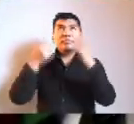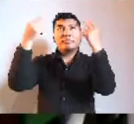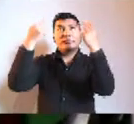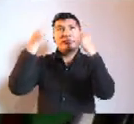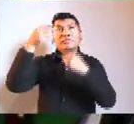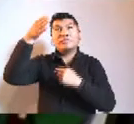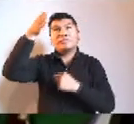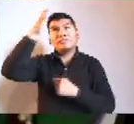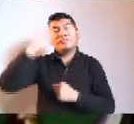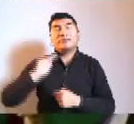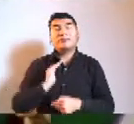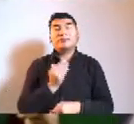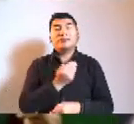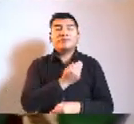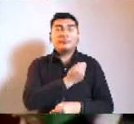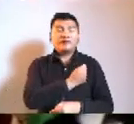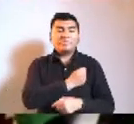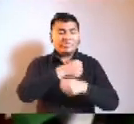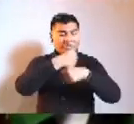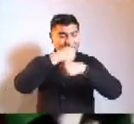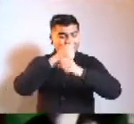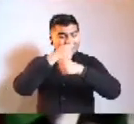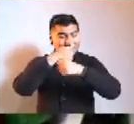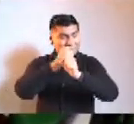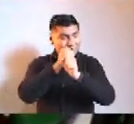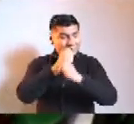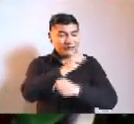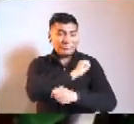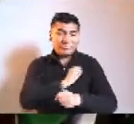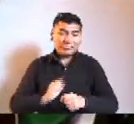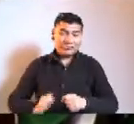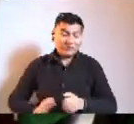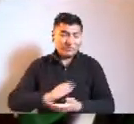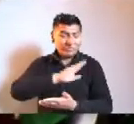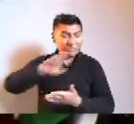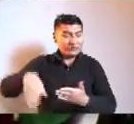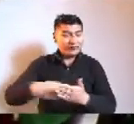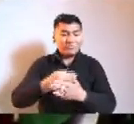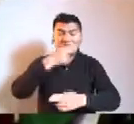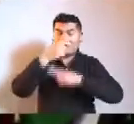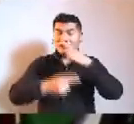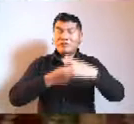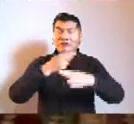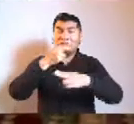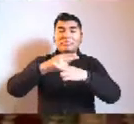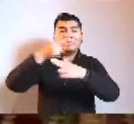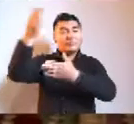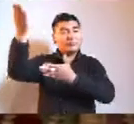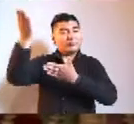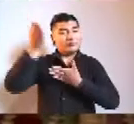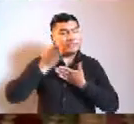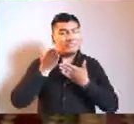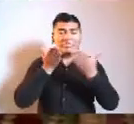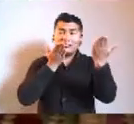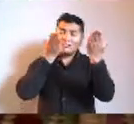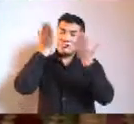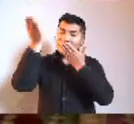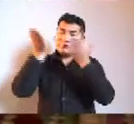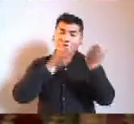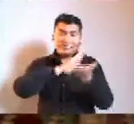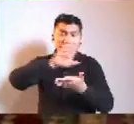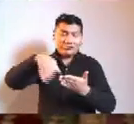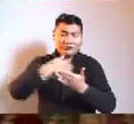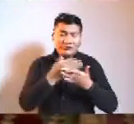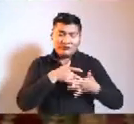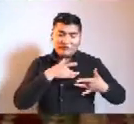Míranos, Dios nuestro, Creador y Señor del universo, y concédenos servirte de todo